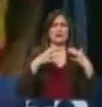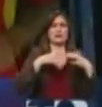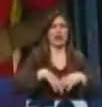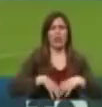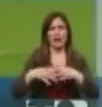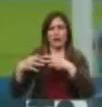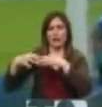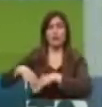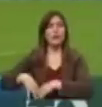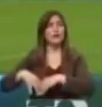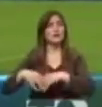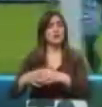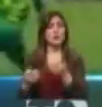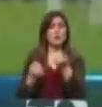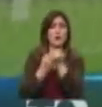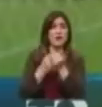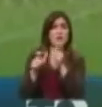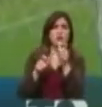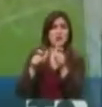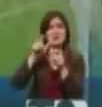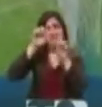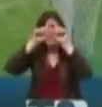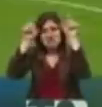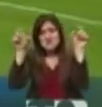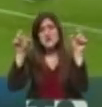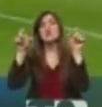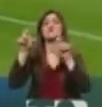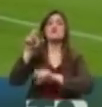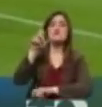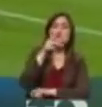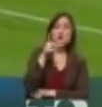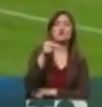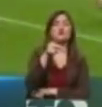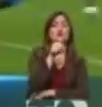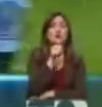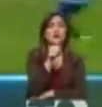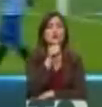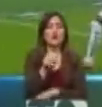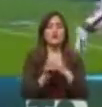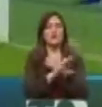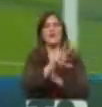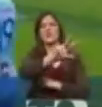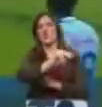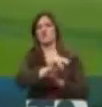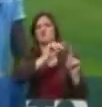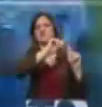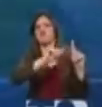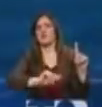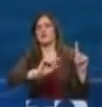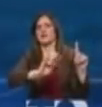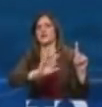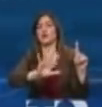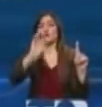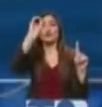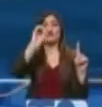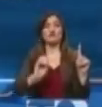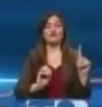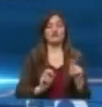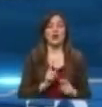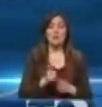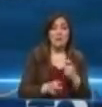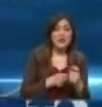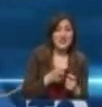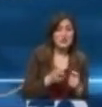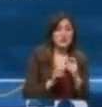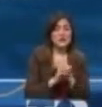de auspiciantes, entre públicos y privados, apunta el examen, redujeron su pauta en un 75%. A pesar que la venta de